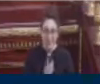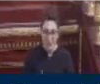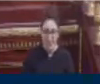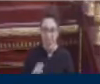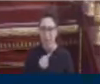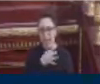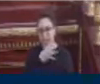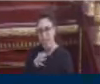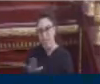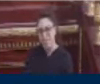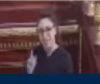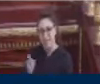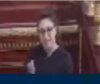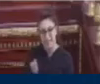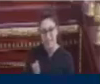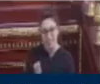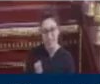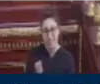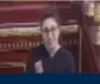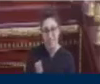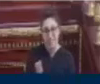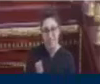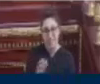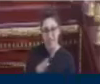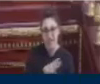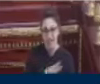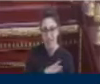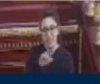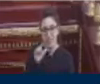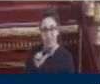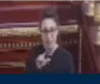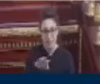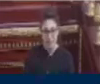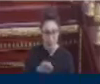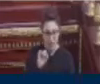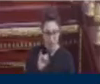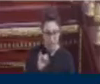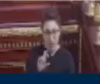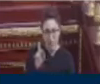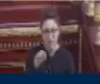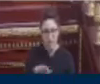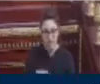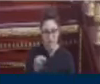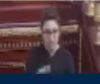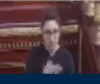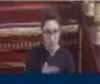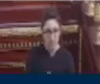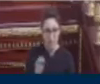el resultado de la votación es el siguiente: 17 votos a favor, 30 en